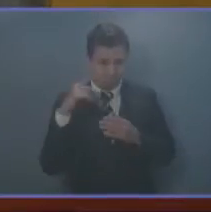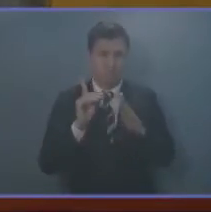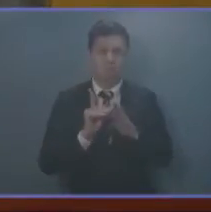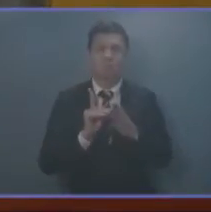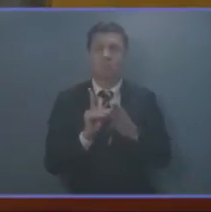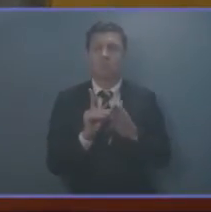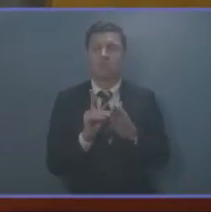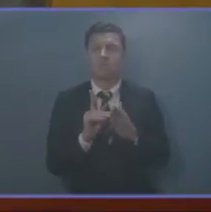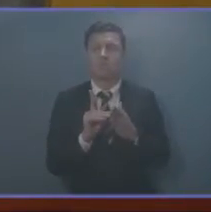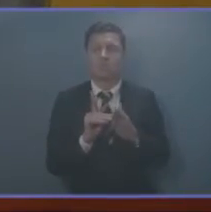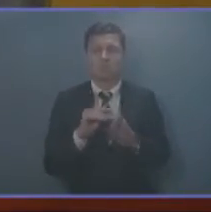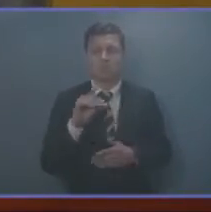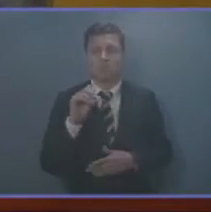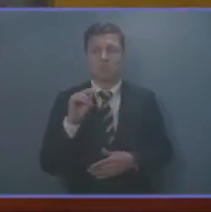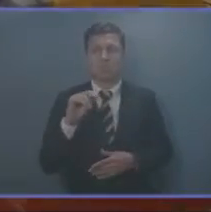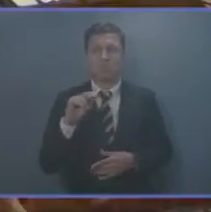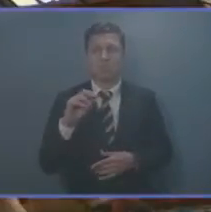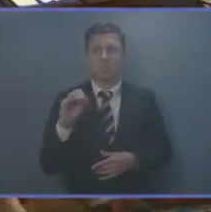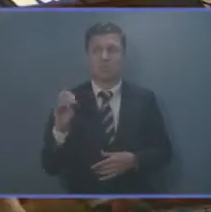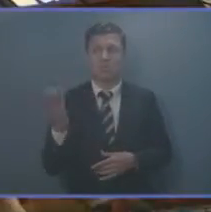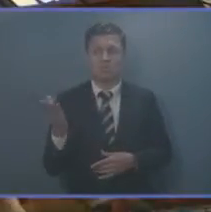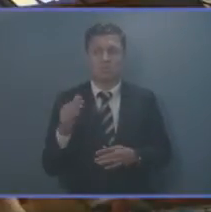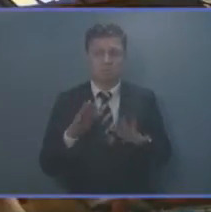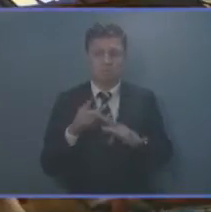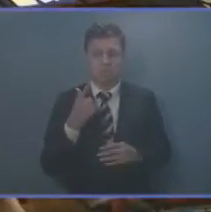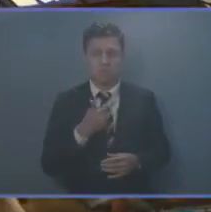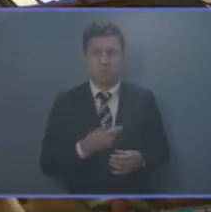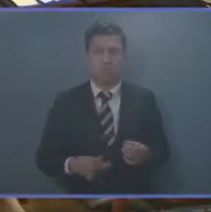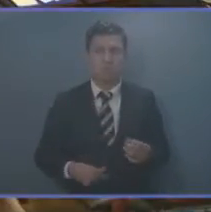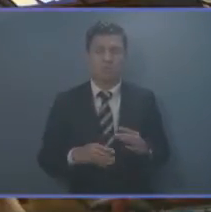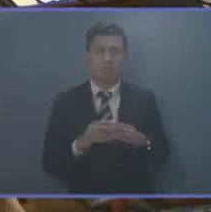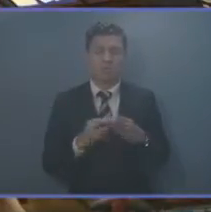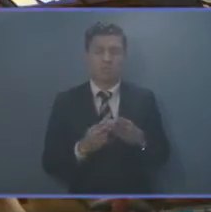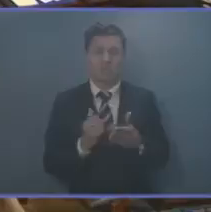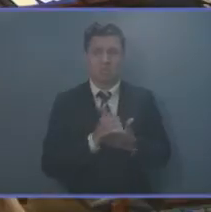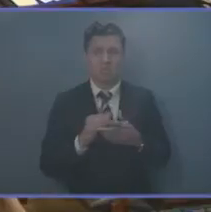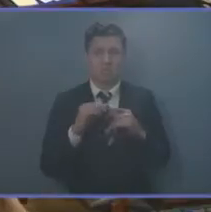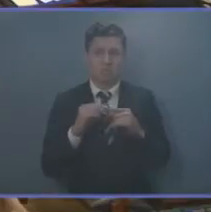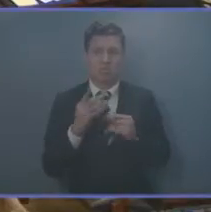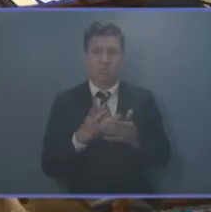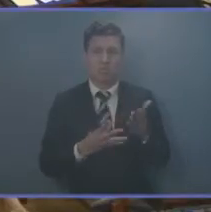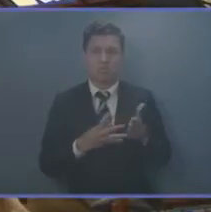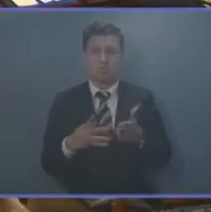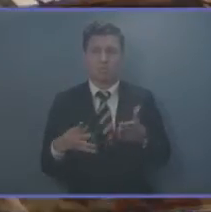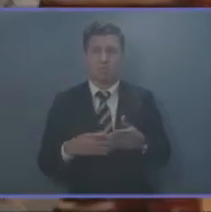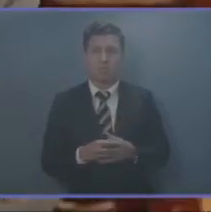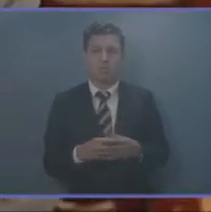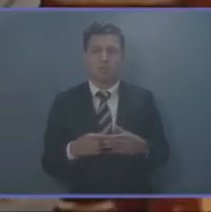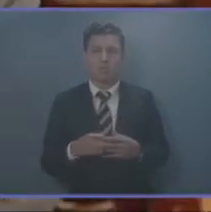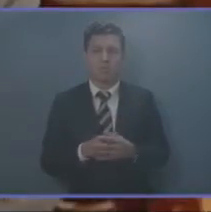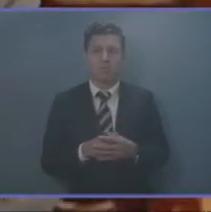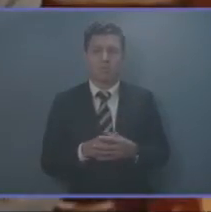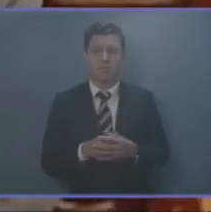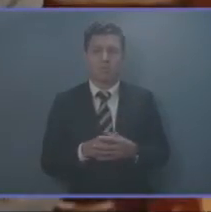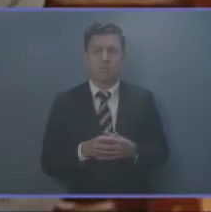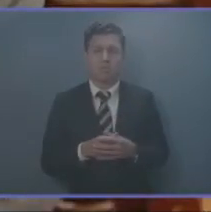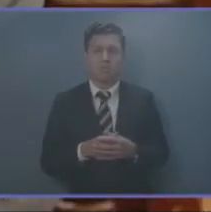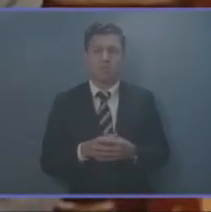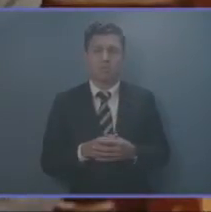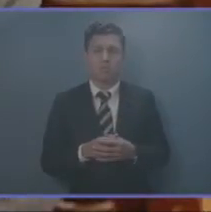Donato Maquerano. Gracias, señor presidente. Comisión de Hacienda y Especial de Presupuesto, Palacio Legislativo, San